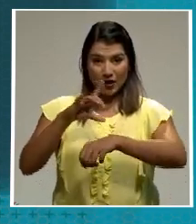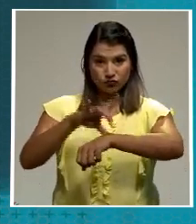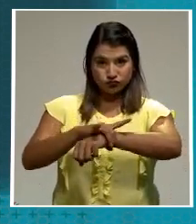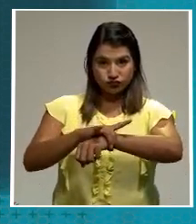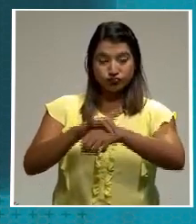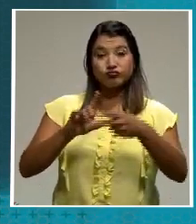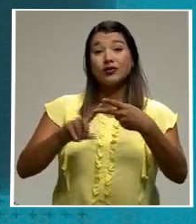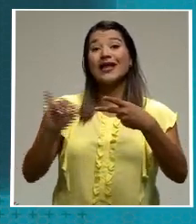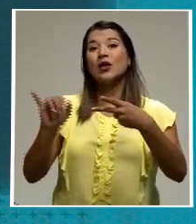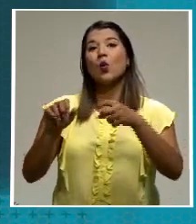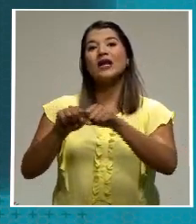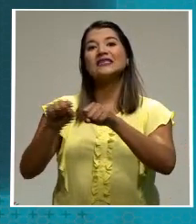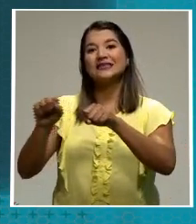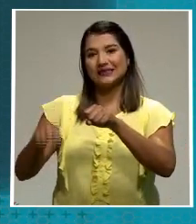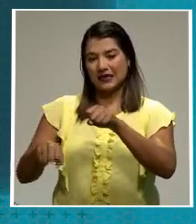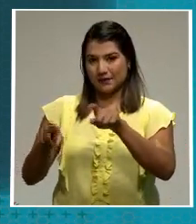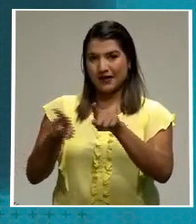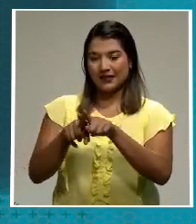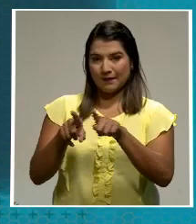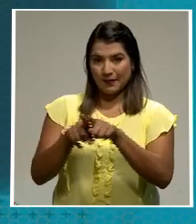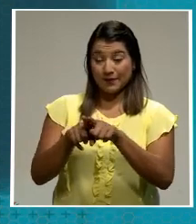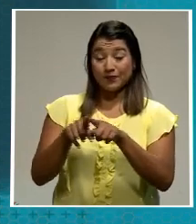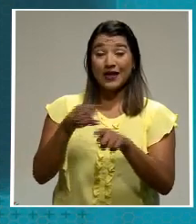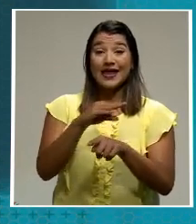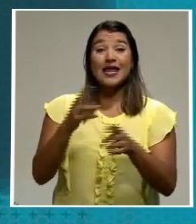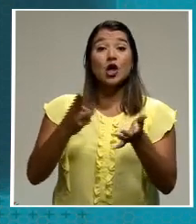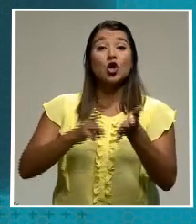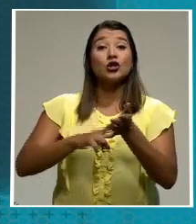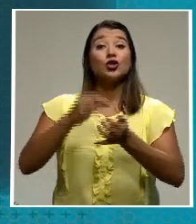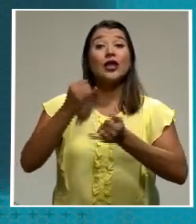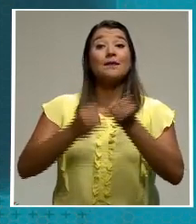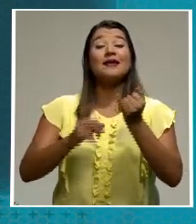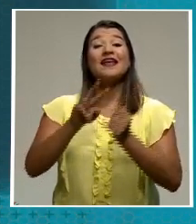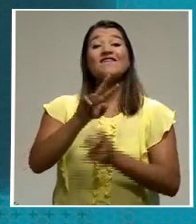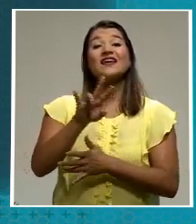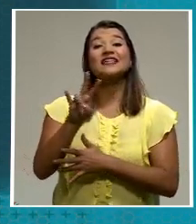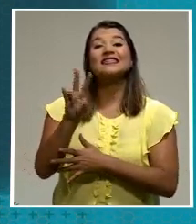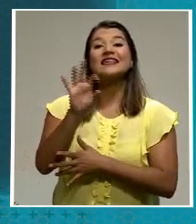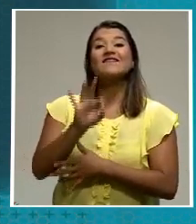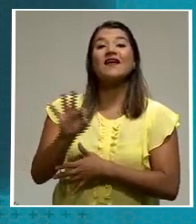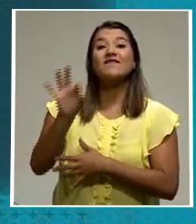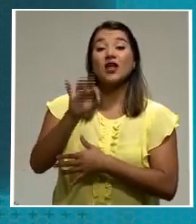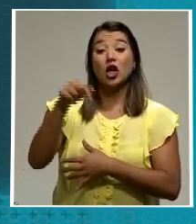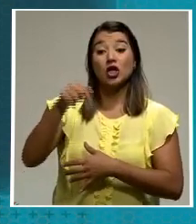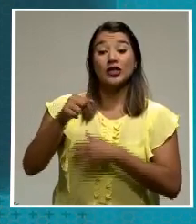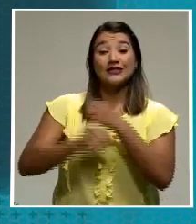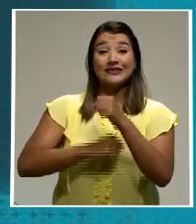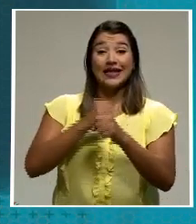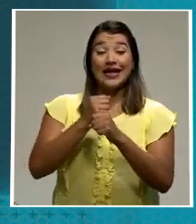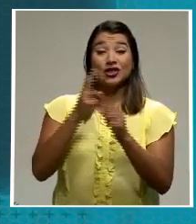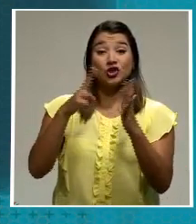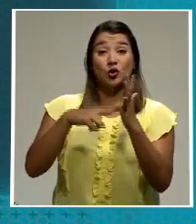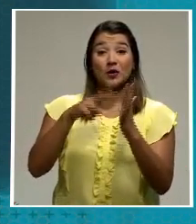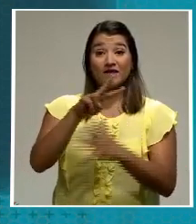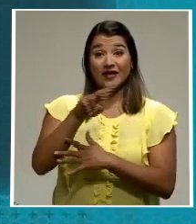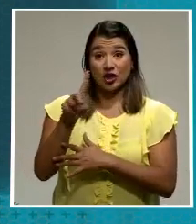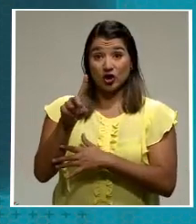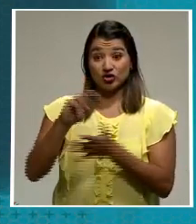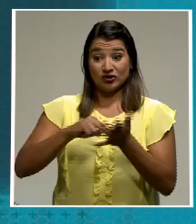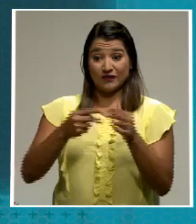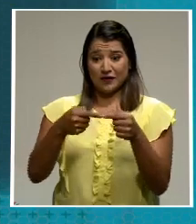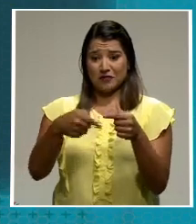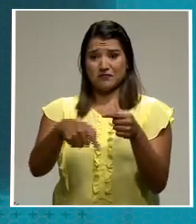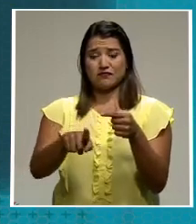software. Y el contrato finaliza el 27 de febrero del año 2021, es decir, en pocos días estaría finalizando este